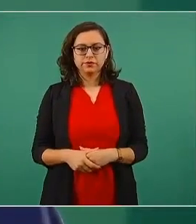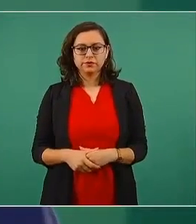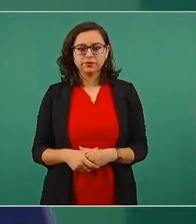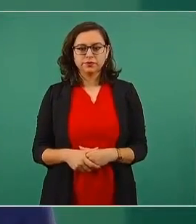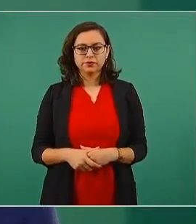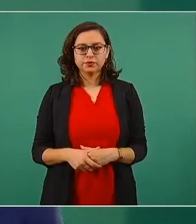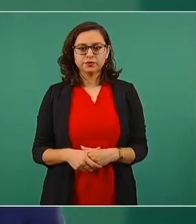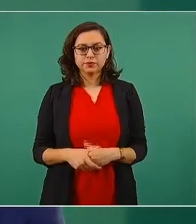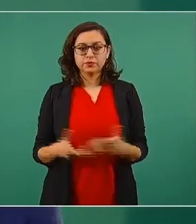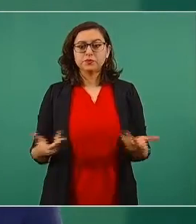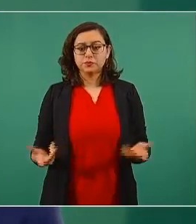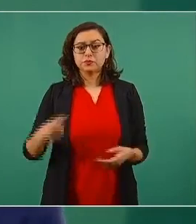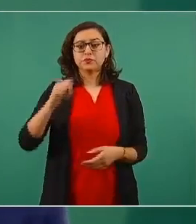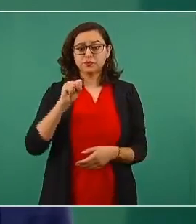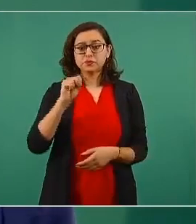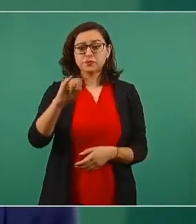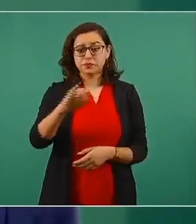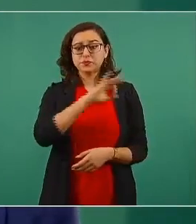Podemos hacerlo.